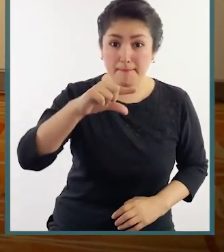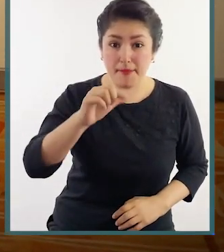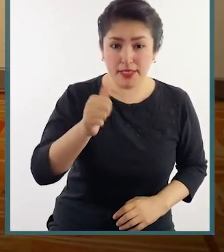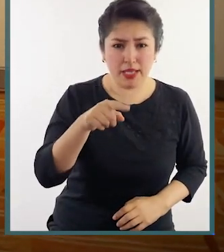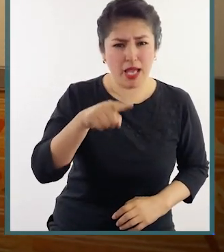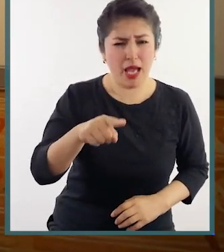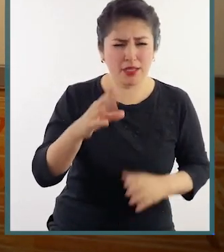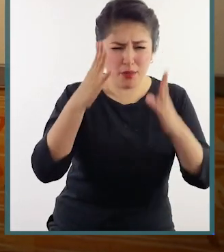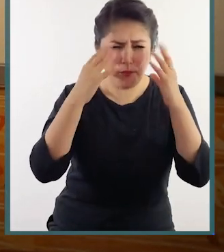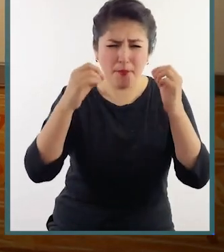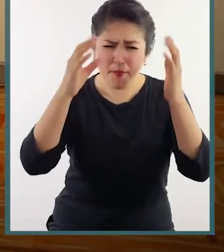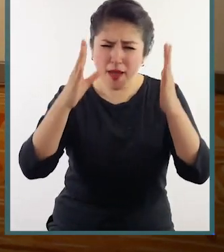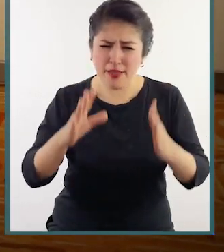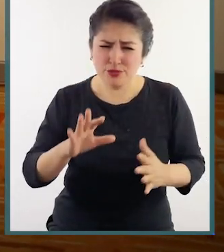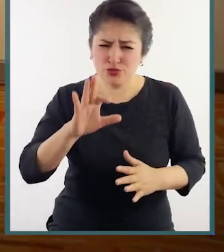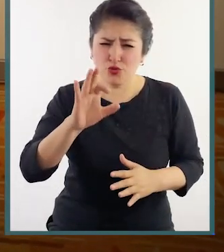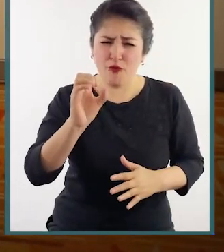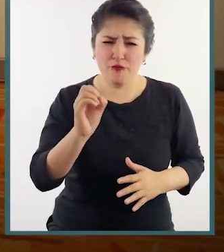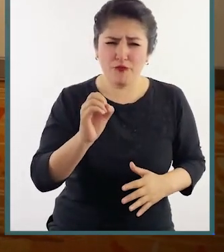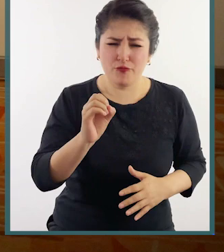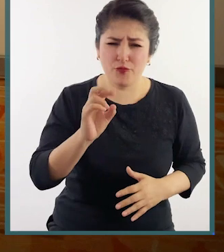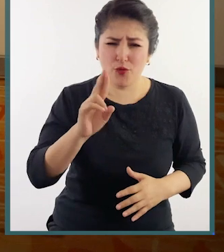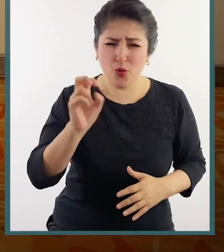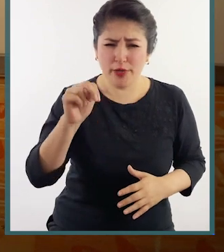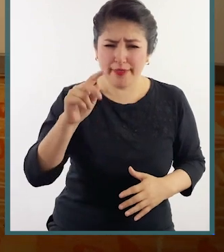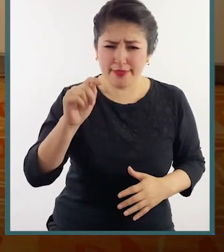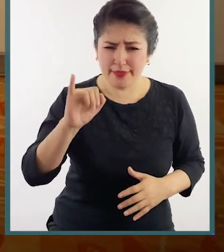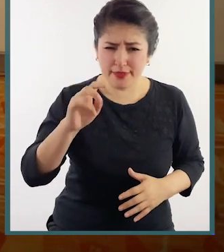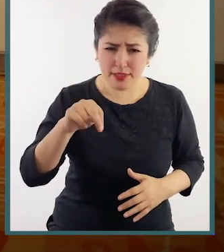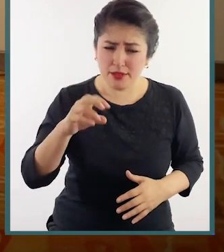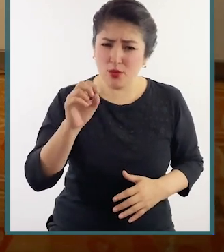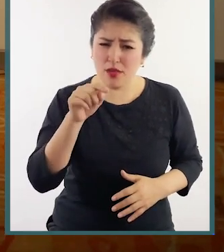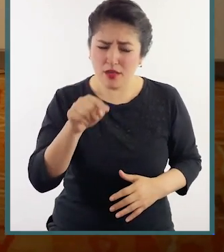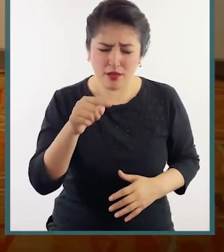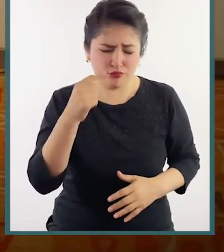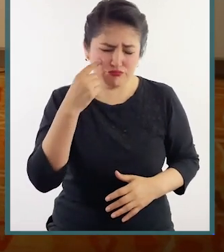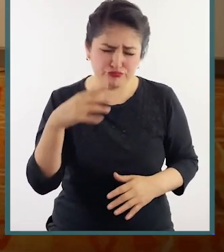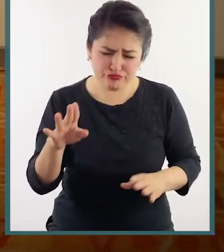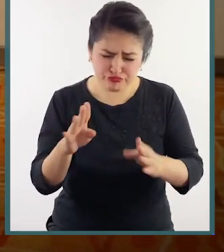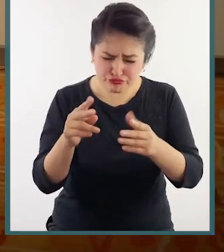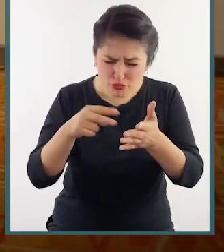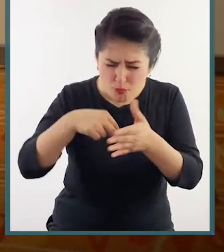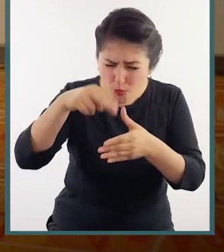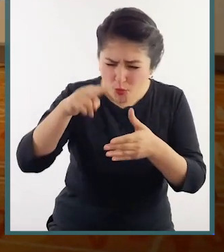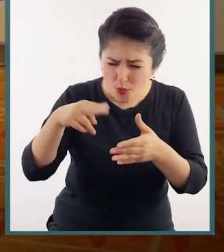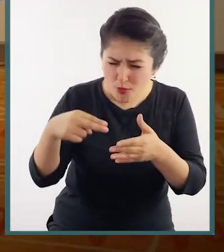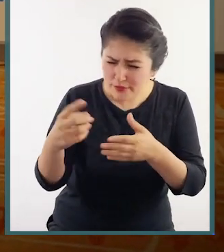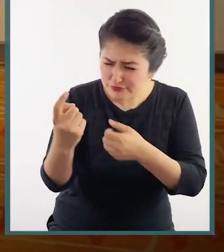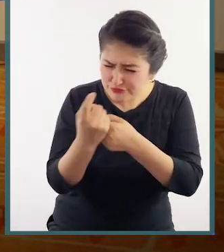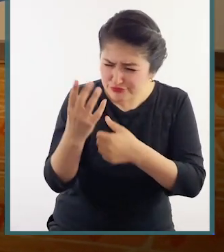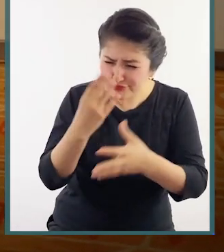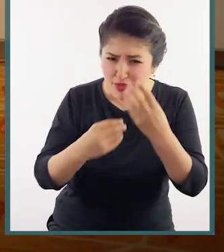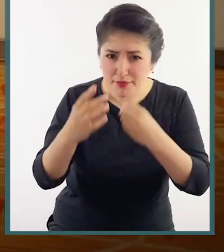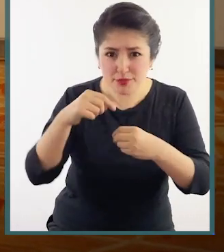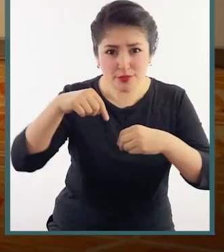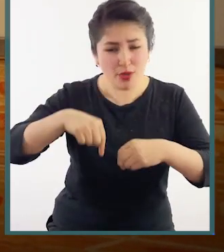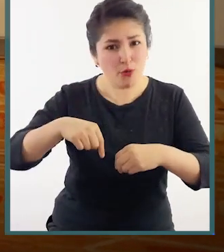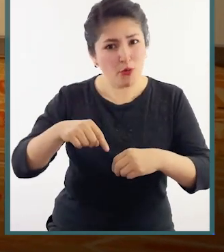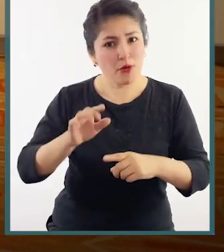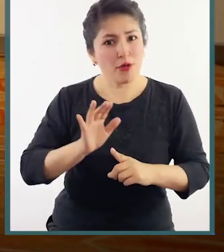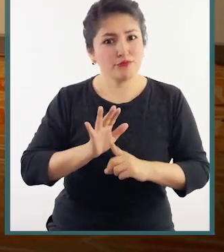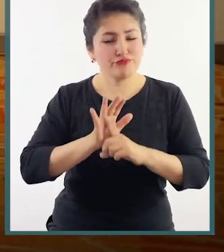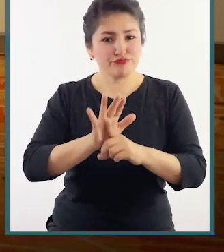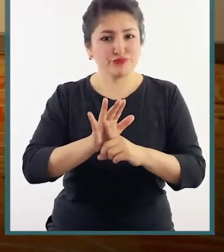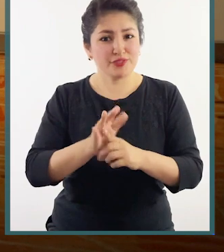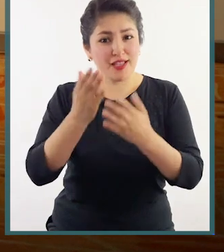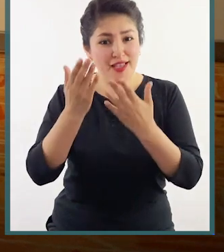del maestro Florentino Jiménez el arte del retablo, y hoy es uno de sus más grandes exponentes. Silvestre